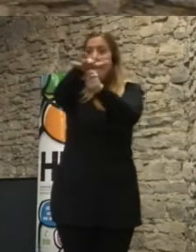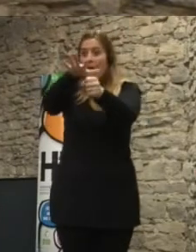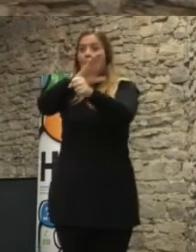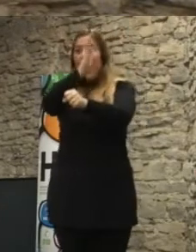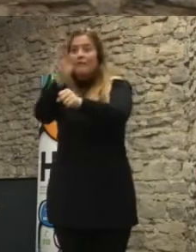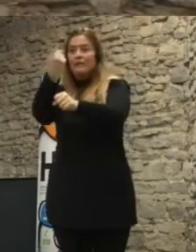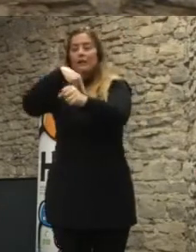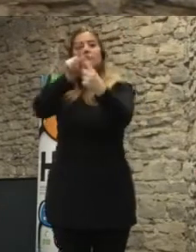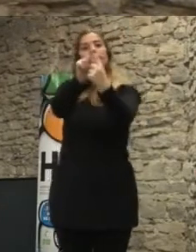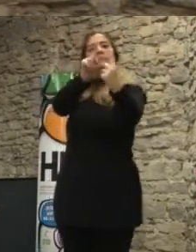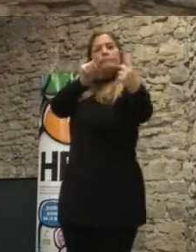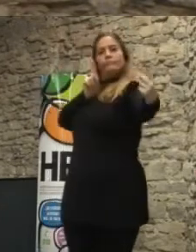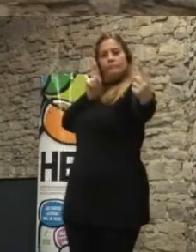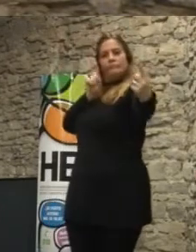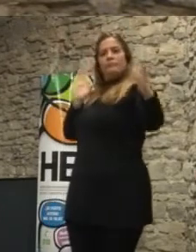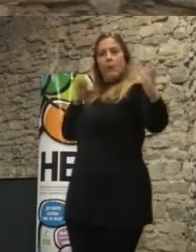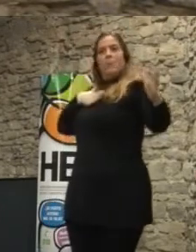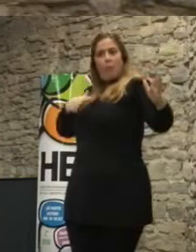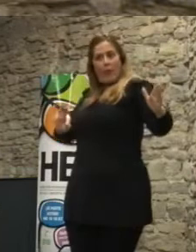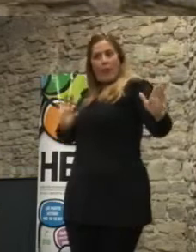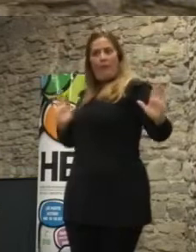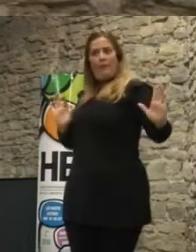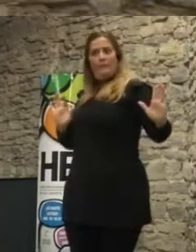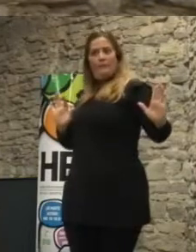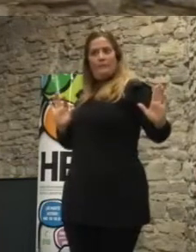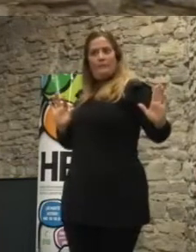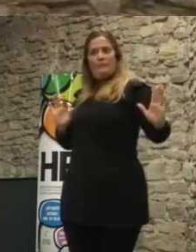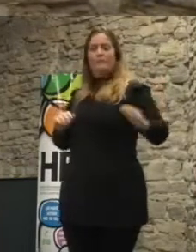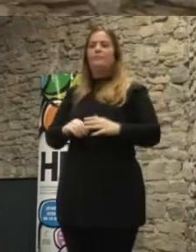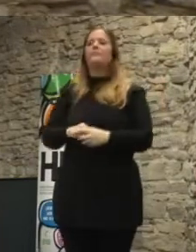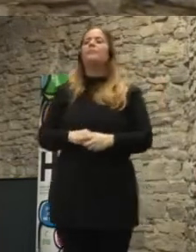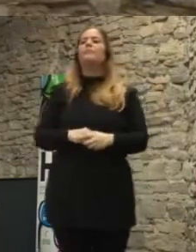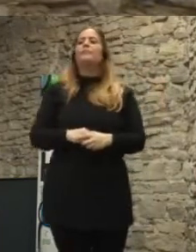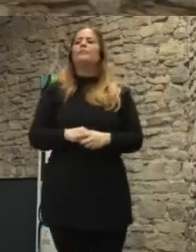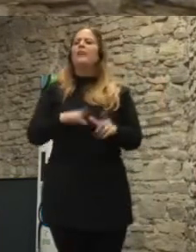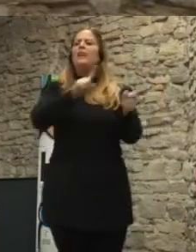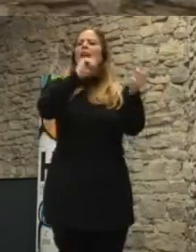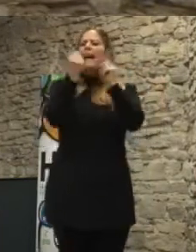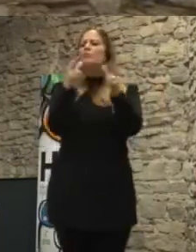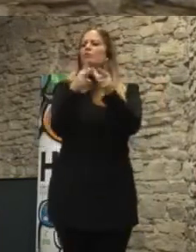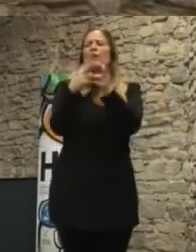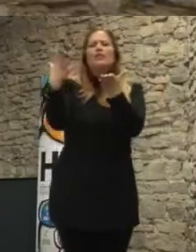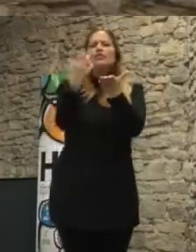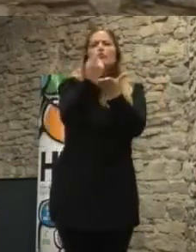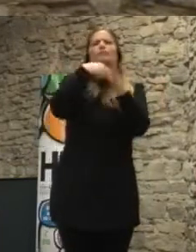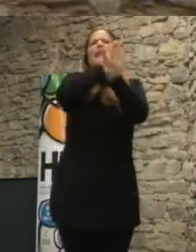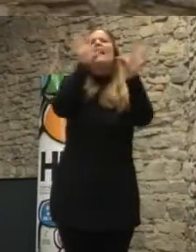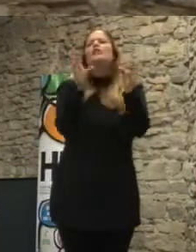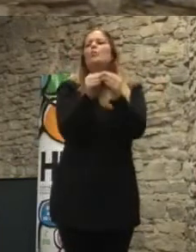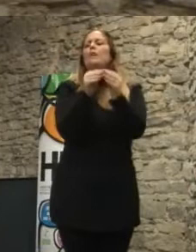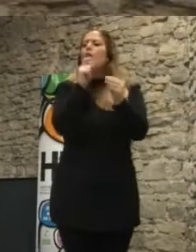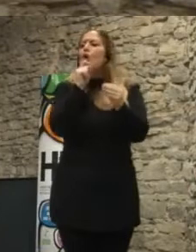tener más incidencia. ¿Cómo resumiríamos todos estos cambios en una idea,